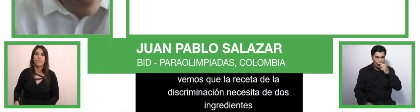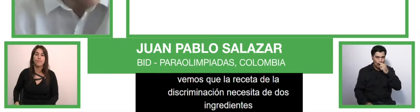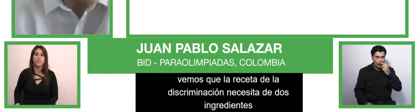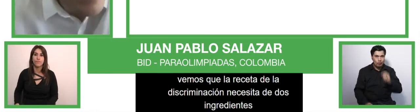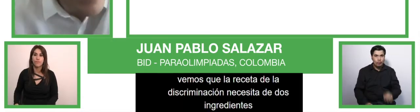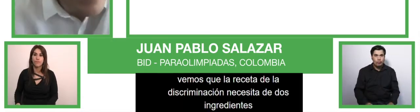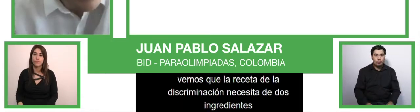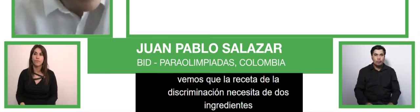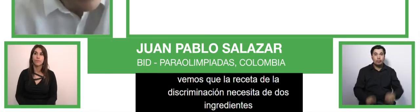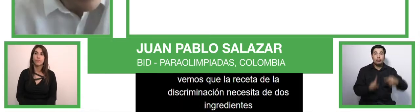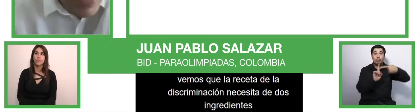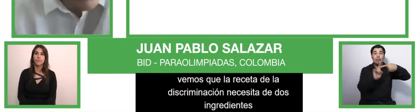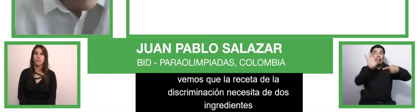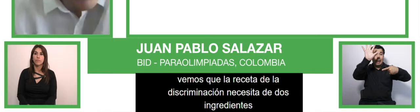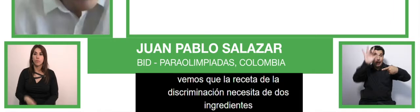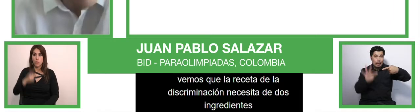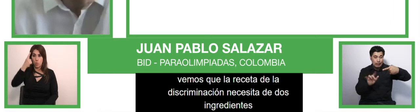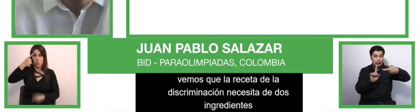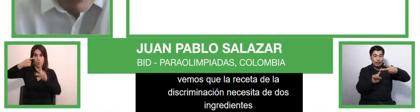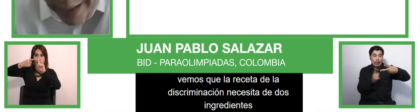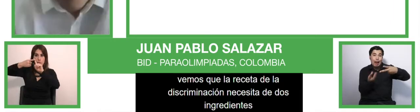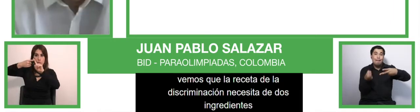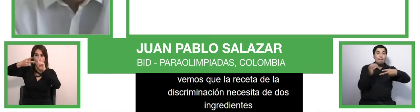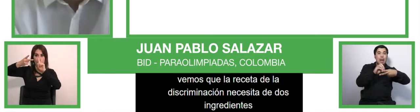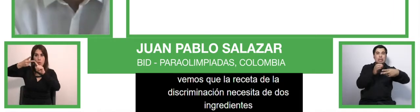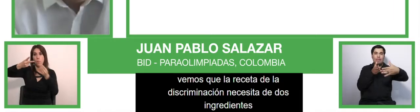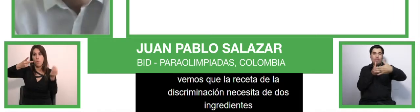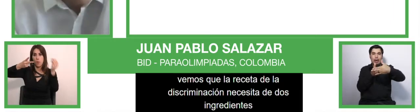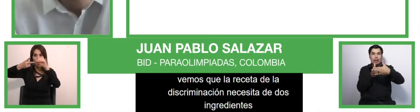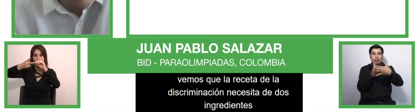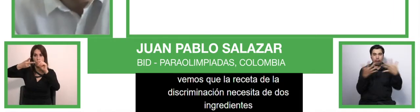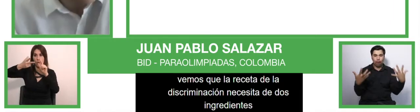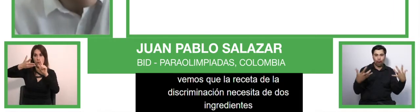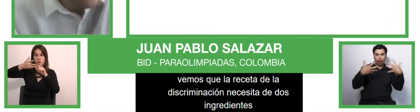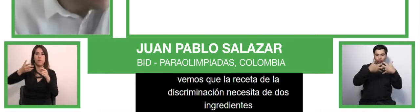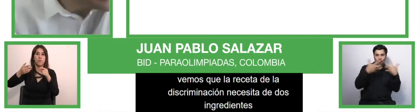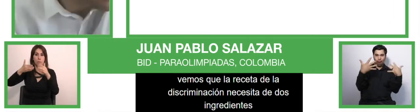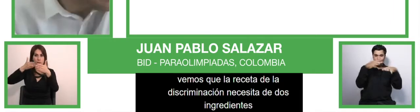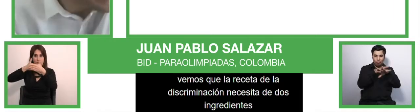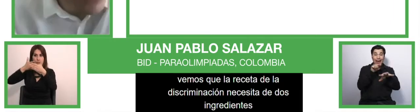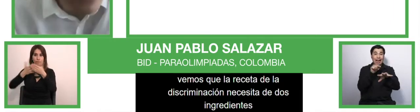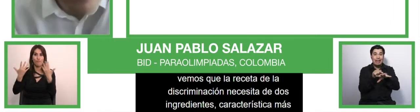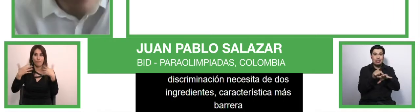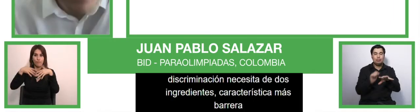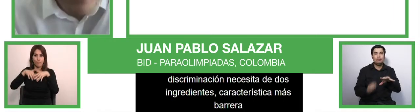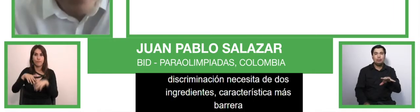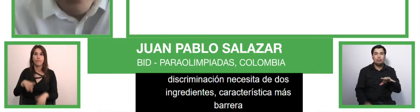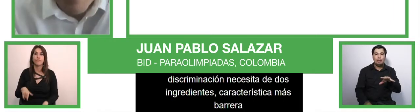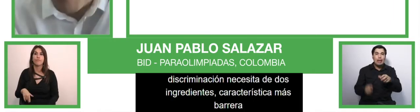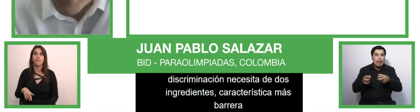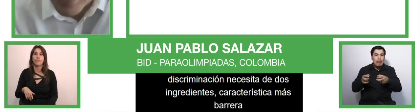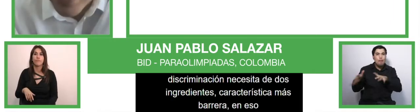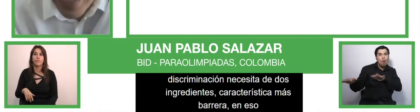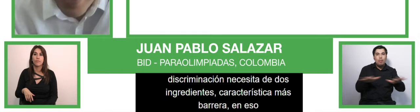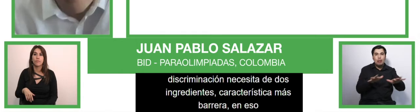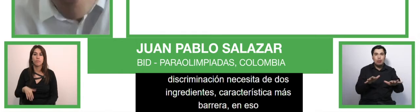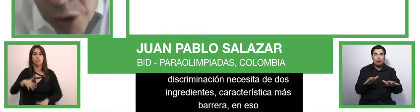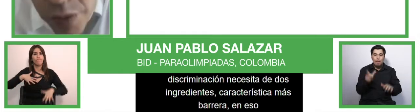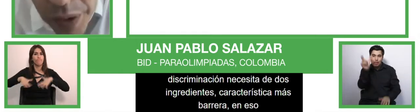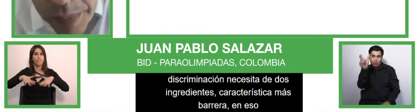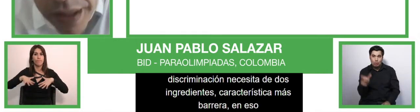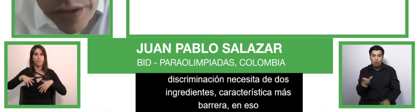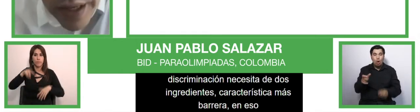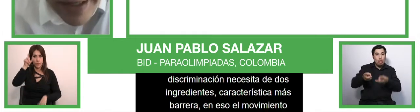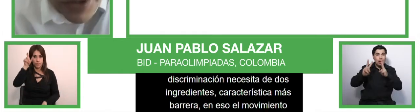favor. Característica más barrera. ¿Sí? En eso el movimiento de derechos de personas con discapacidad se parece a